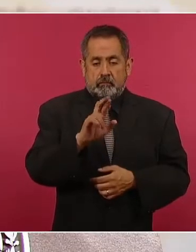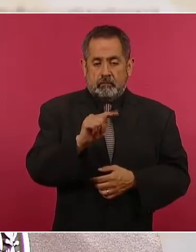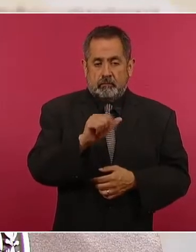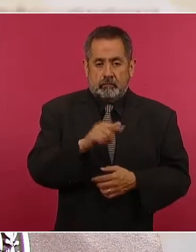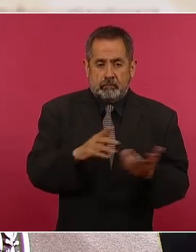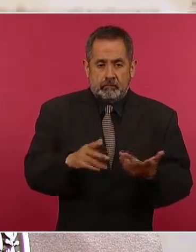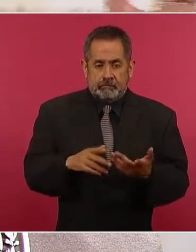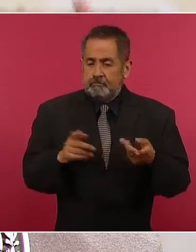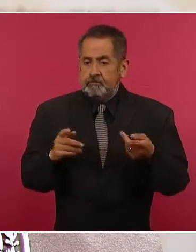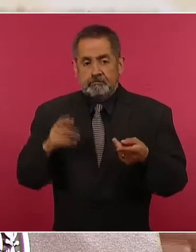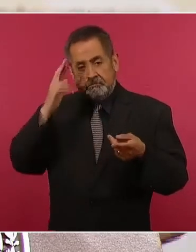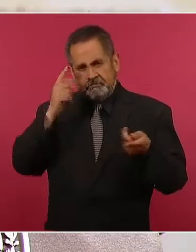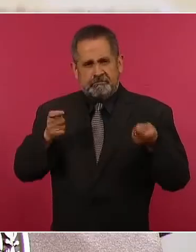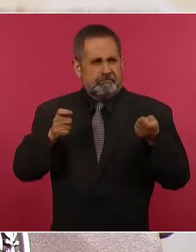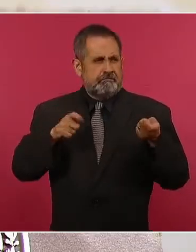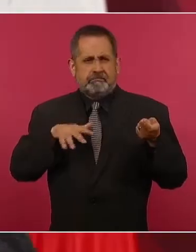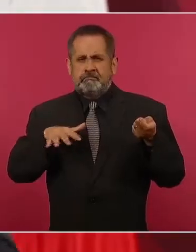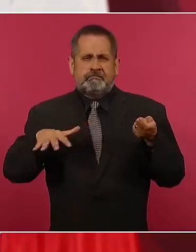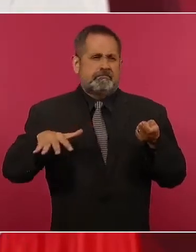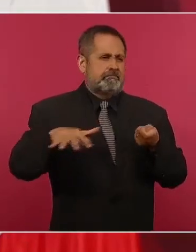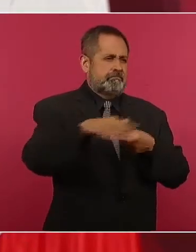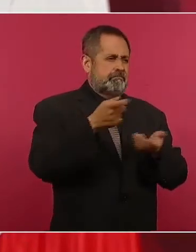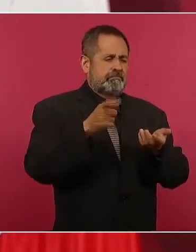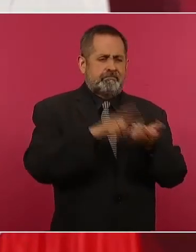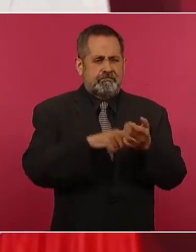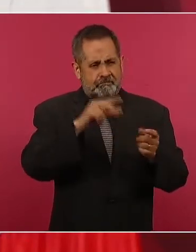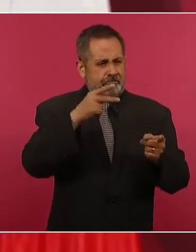tenía el control de toda la intelectualidad,